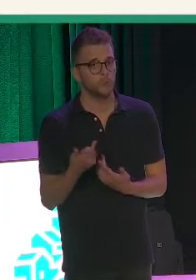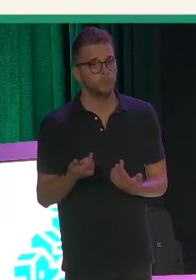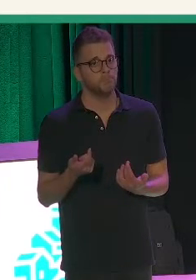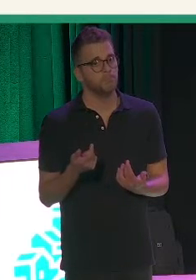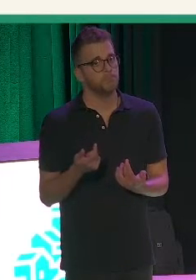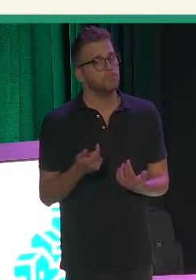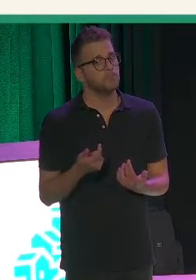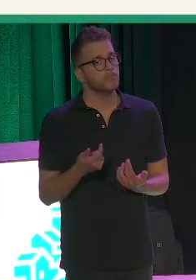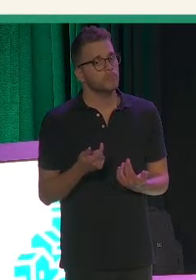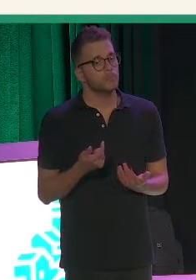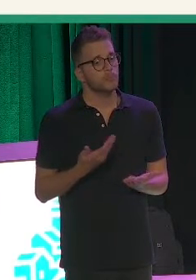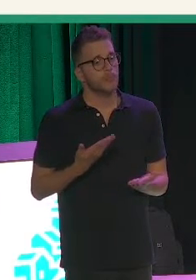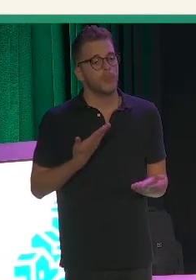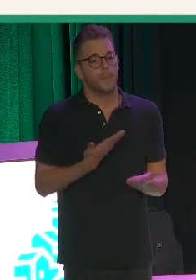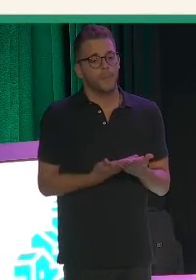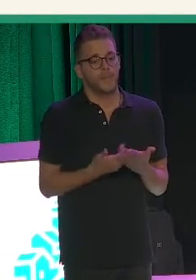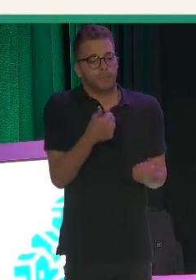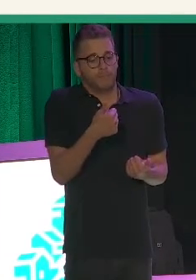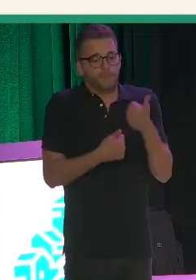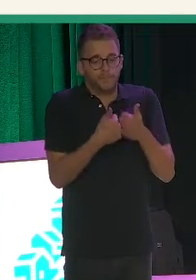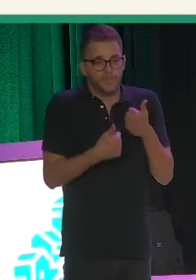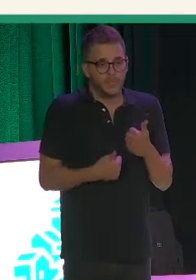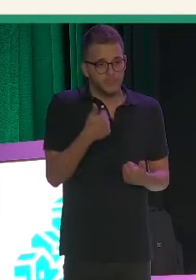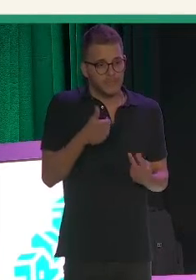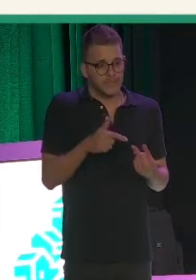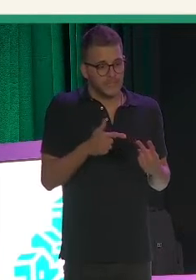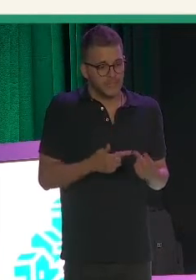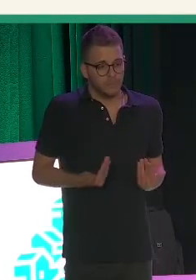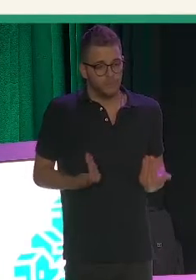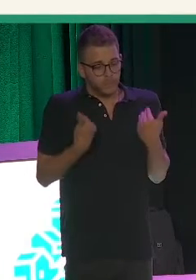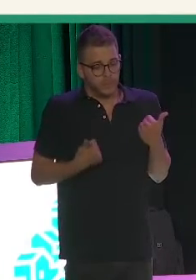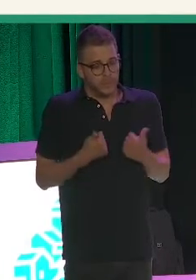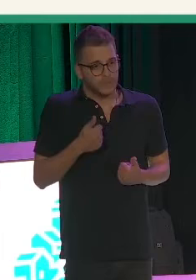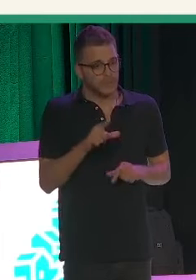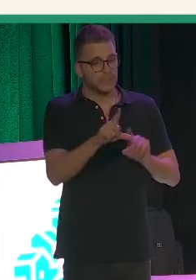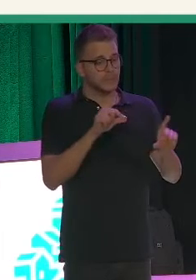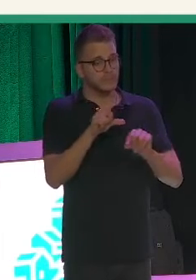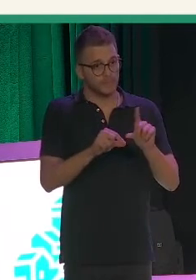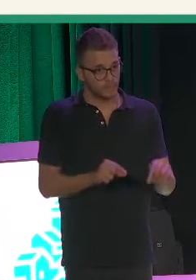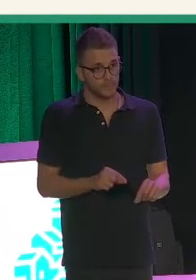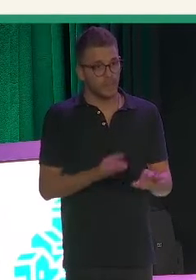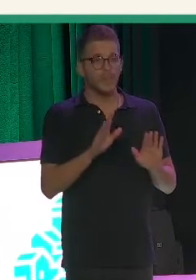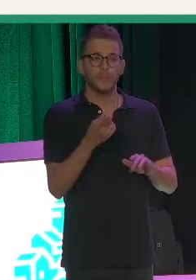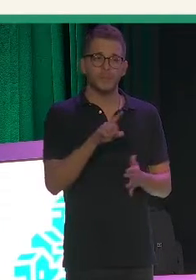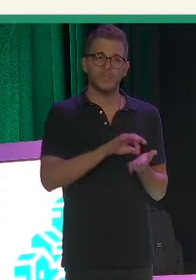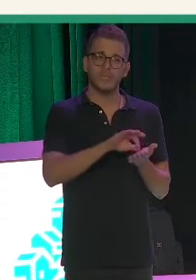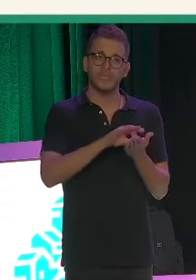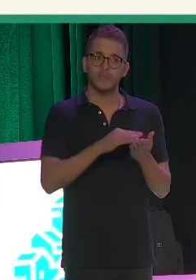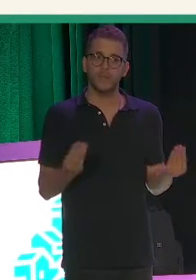mayor competencias, mayor atribuciones en su toma de decisiones, pero también mejores